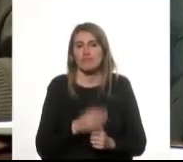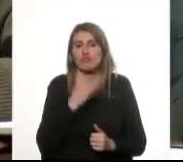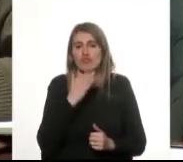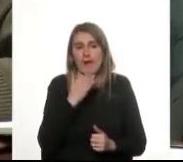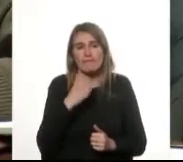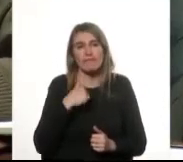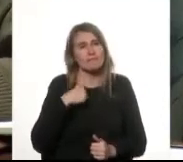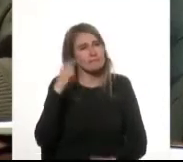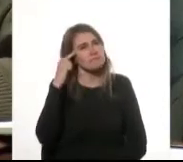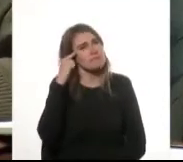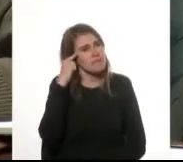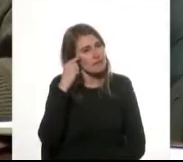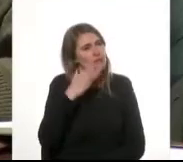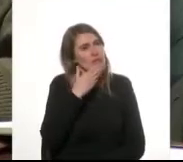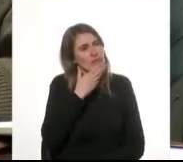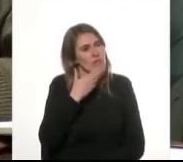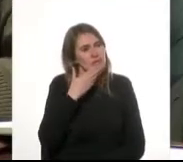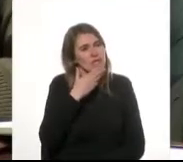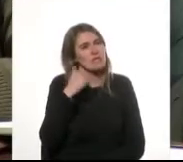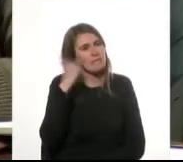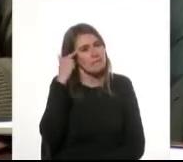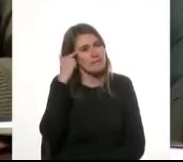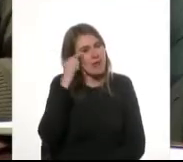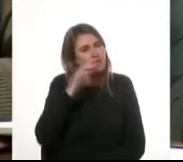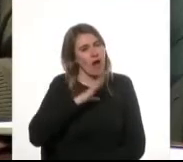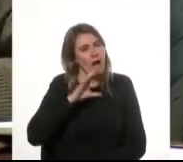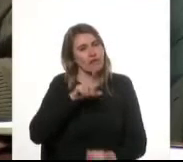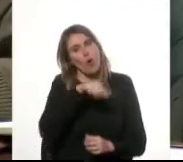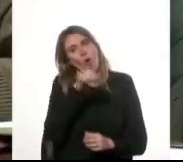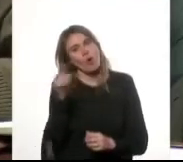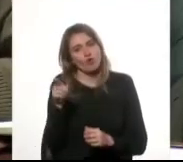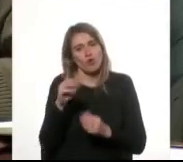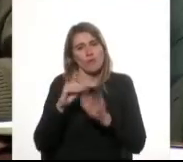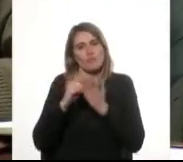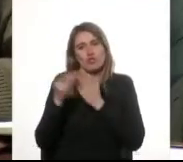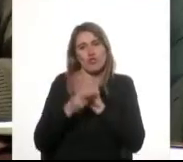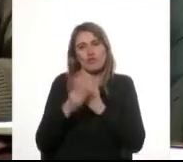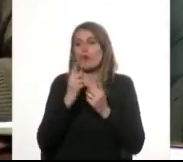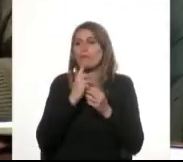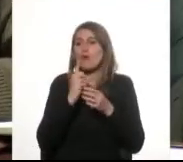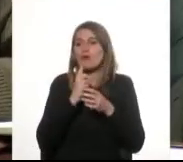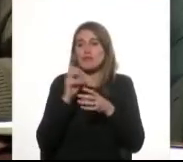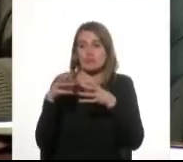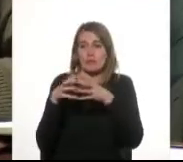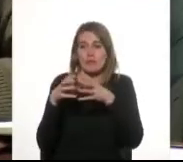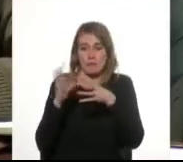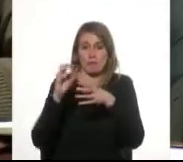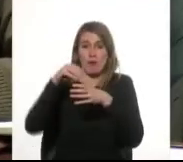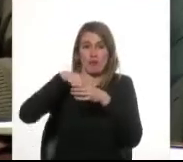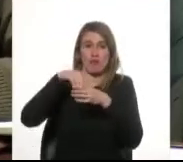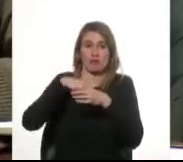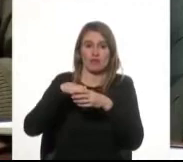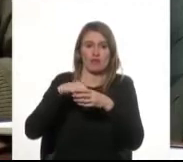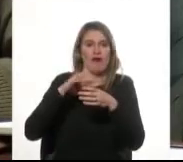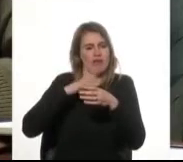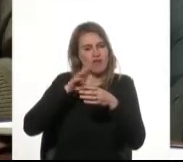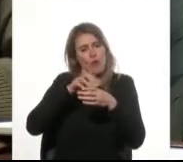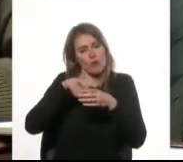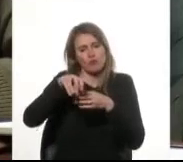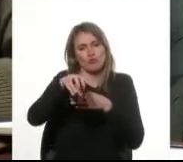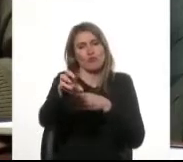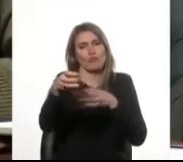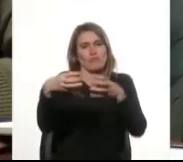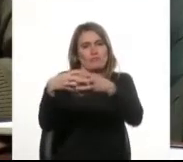pero desconfiamos. Surgieron otros proyectos políticos en nuestras propias entrañas, seguramente.